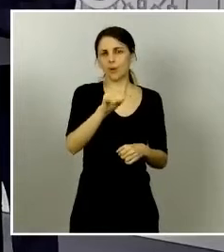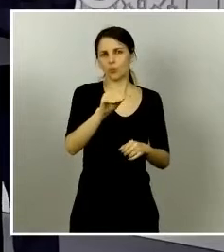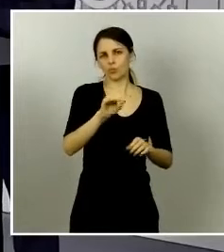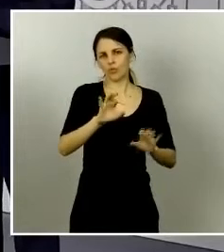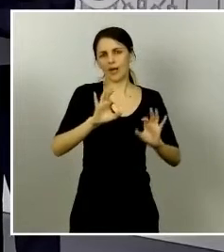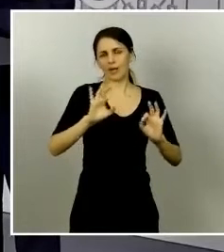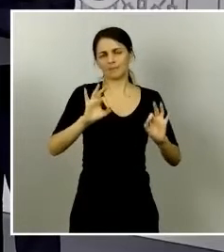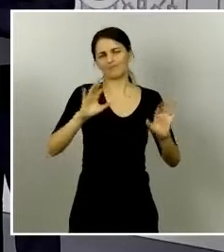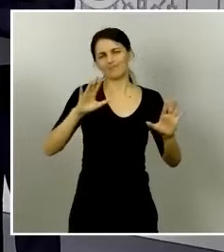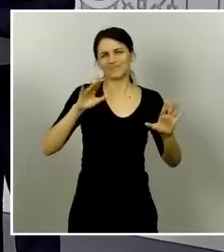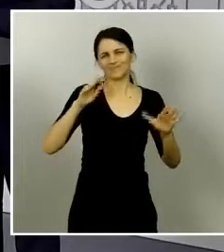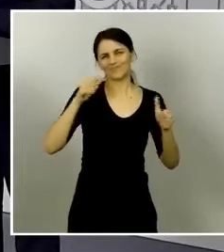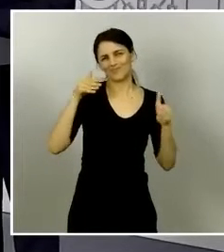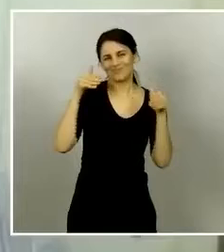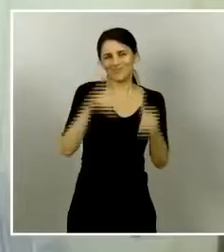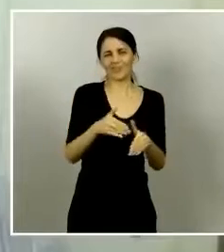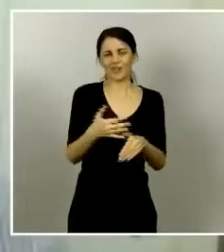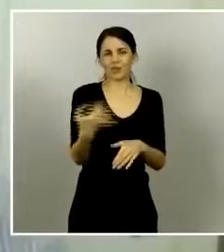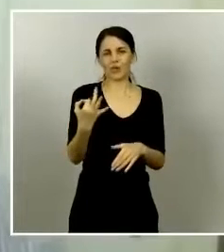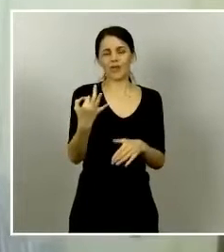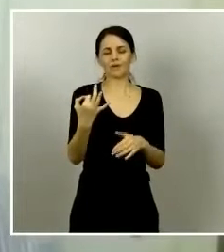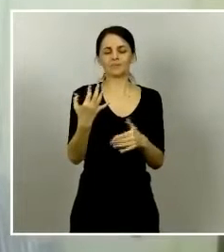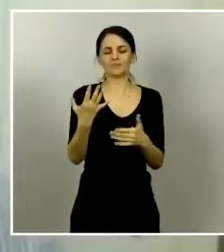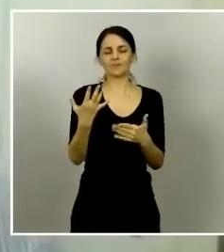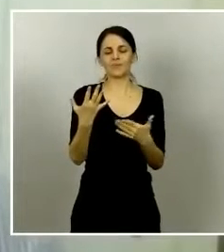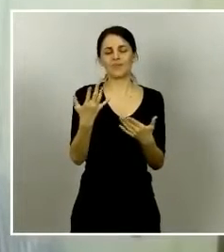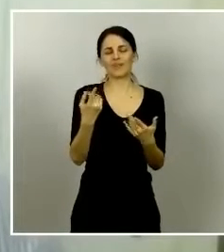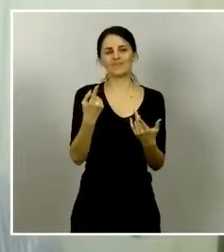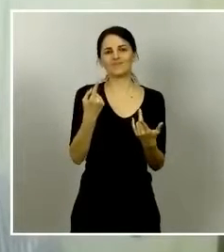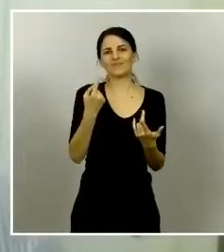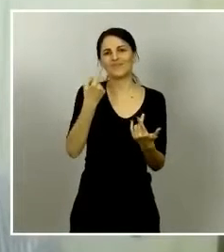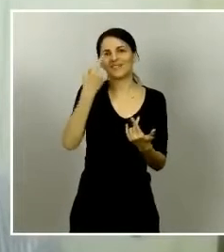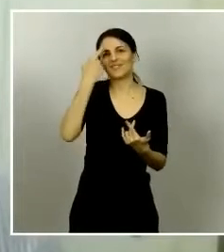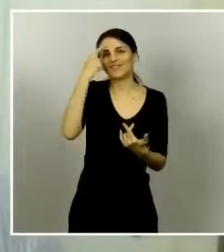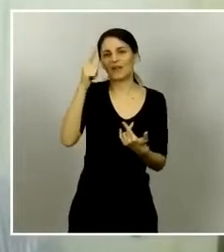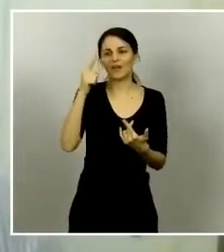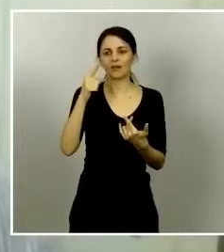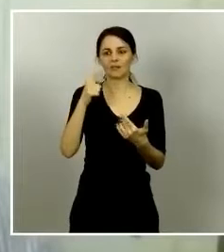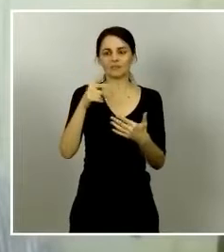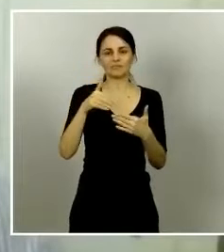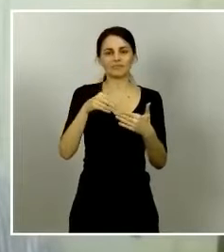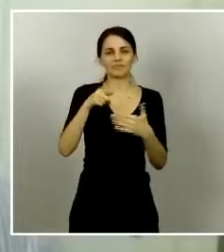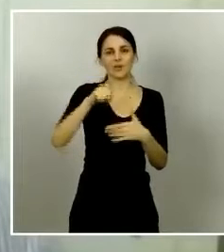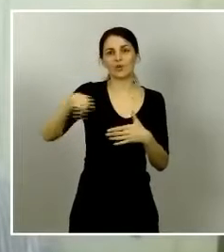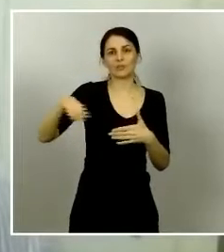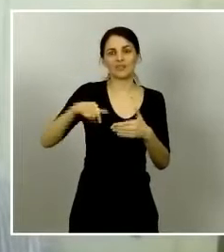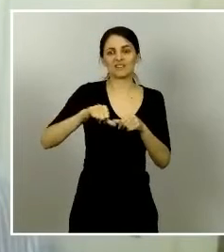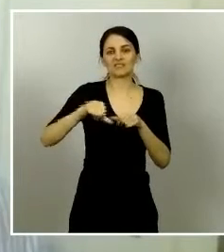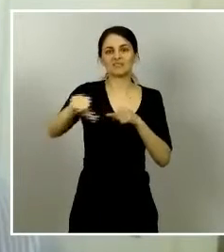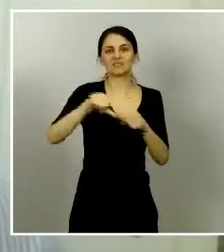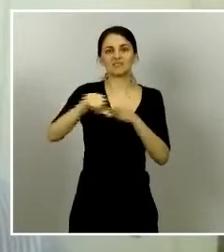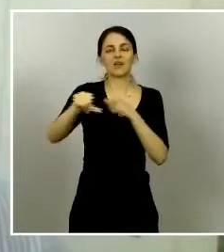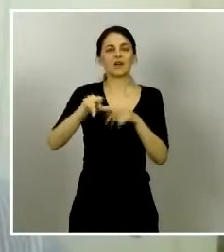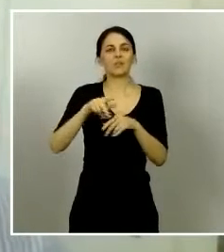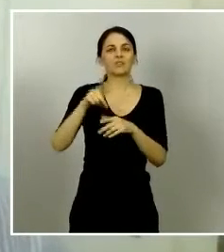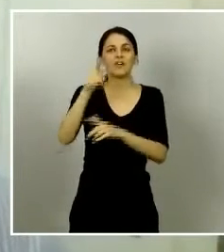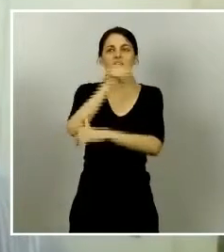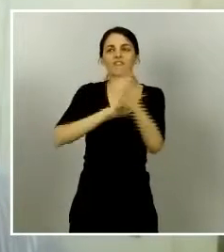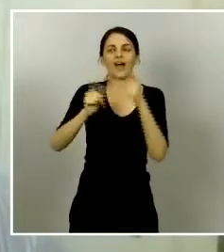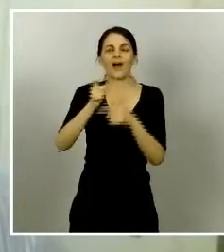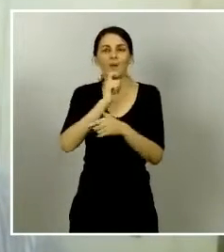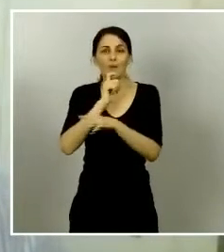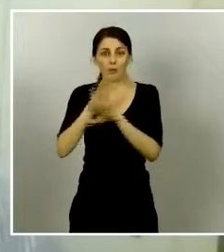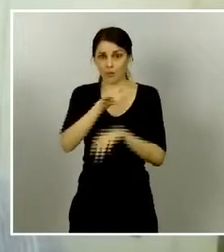Hola, buenas tardes, ministros. Mis preguntas básicamente se centran sobre un poco la sensación de cómo se va a poder viajar en